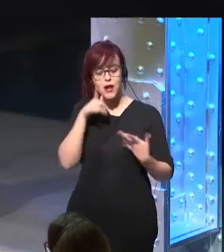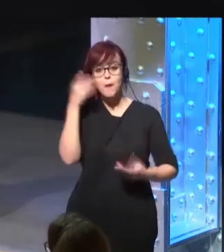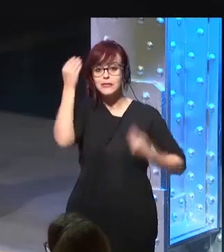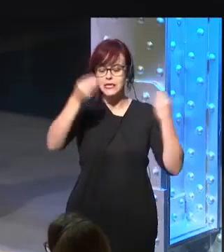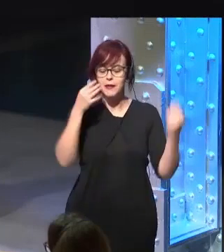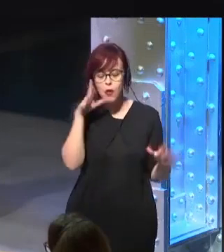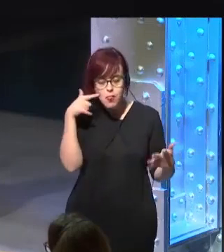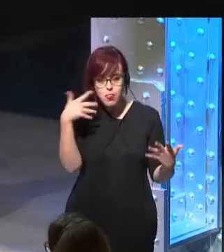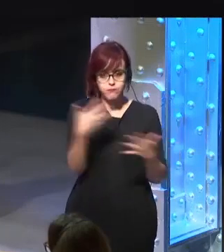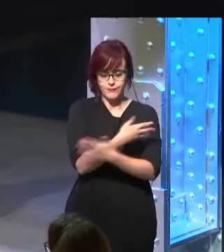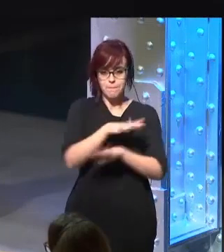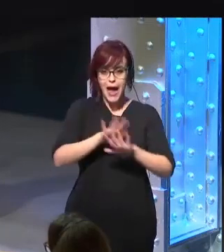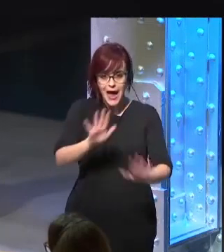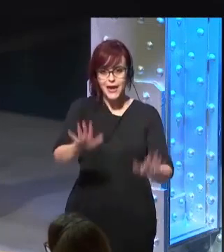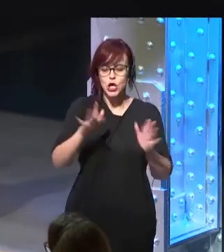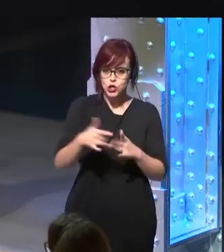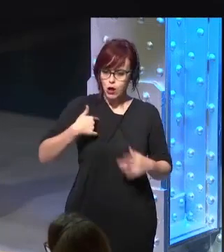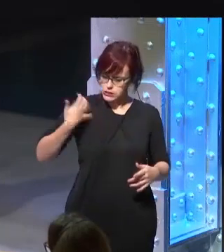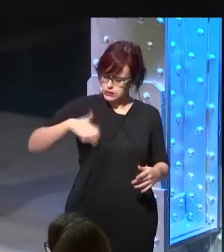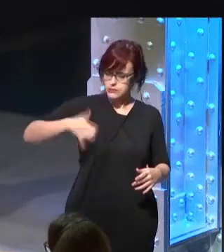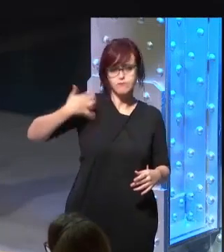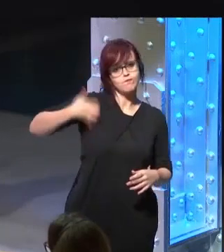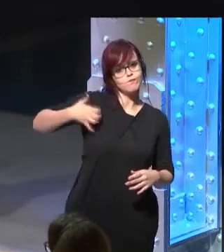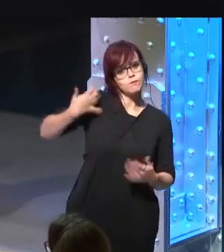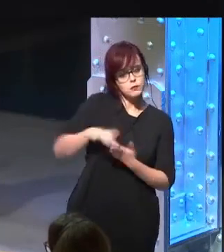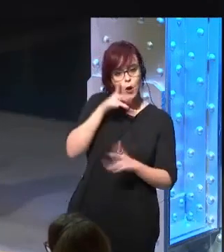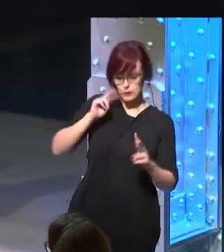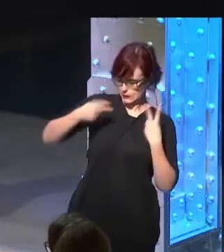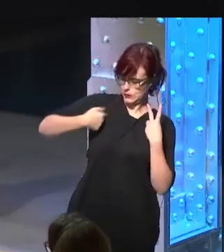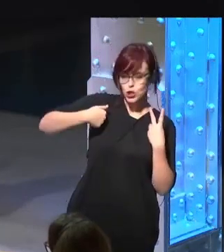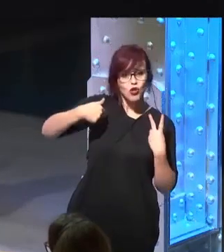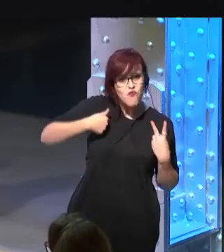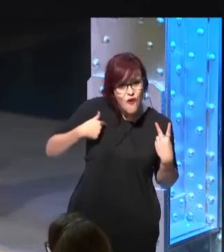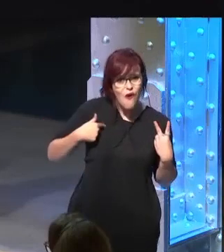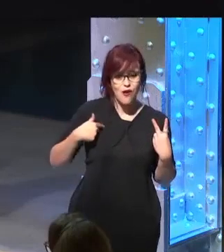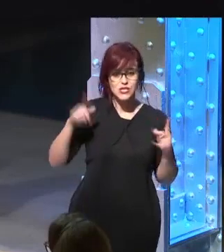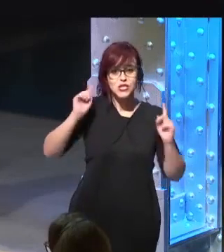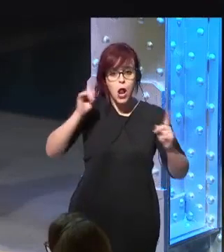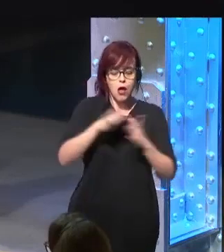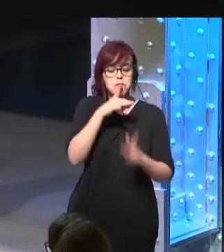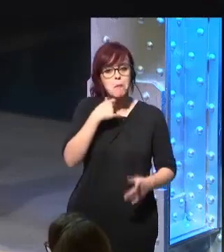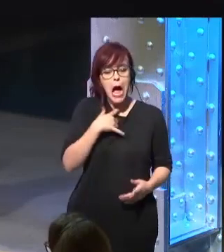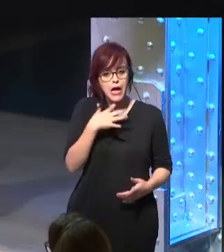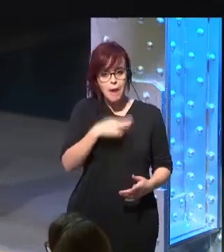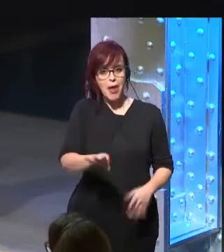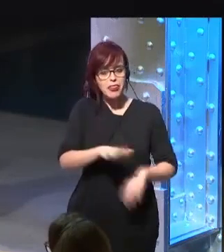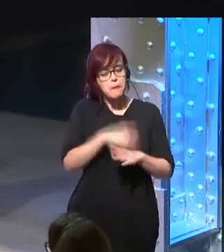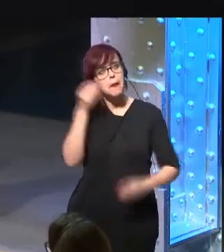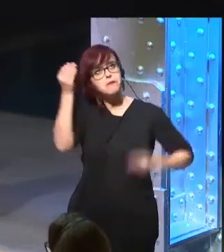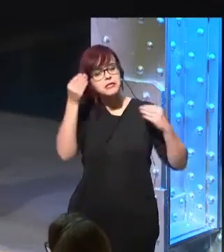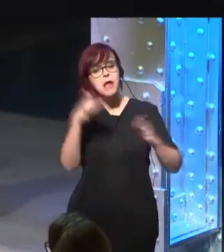que me irritó a mí es que ni siquiera yo fui capaz de